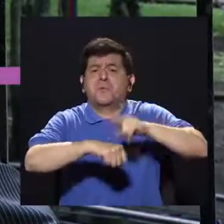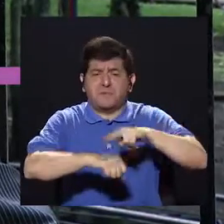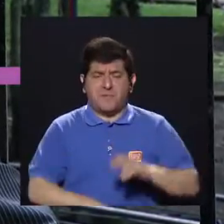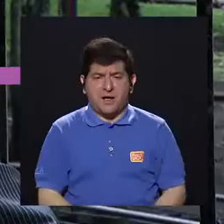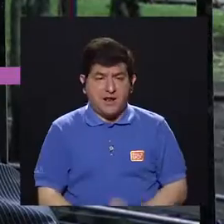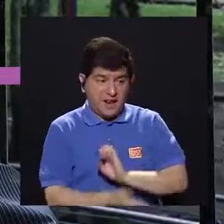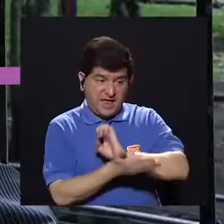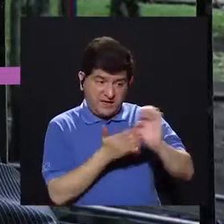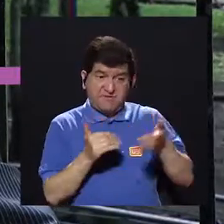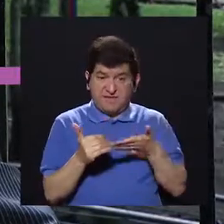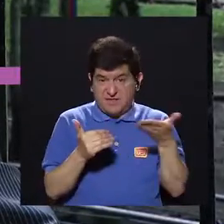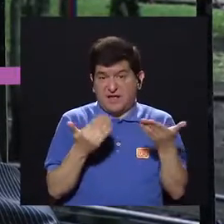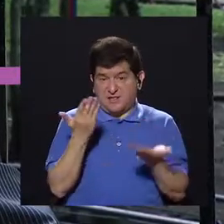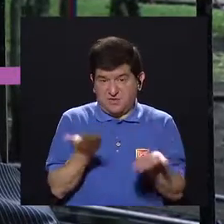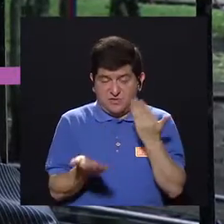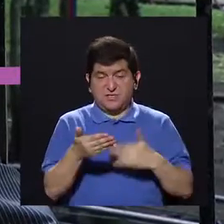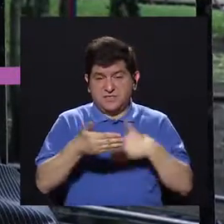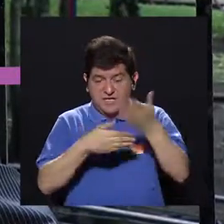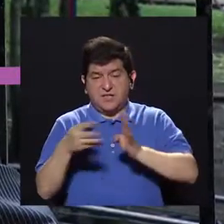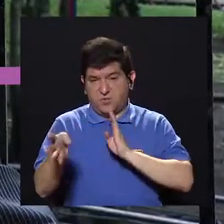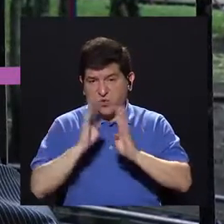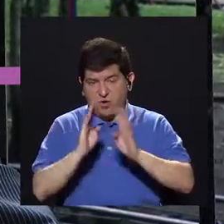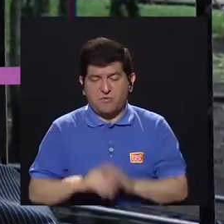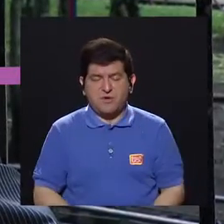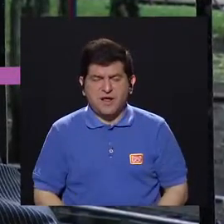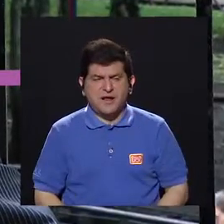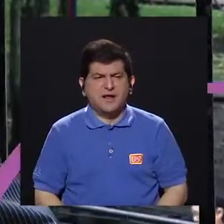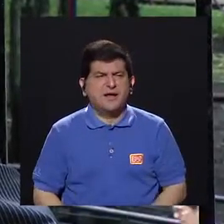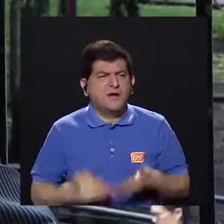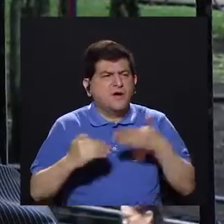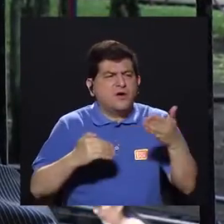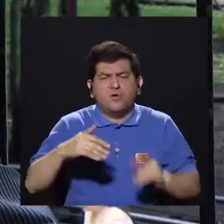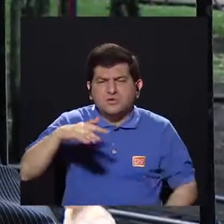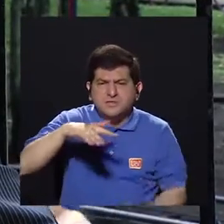pueden activarla un poco. Pero sí, hay que reconocer